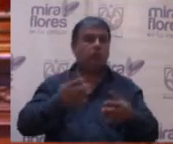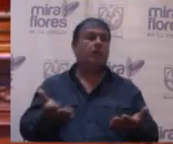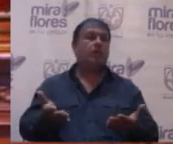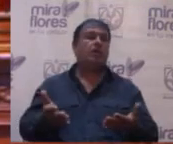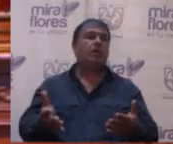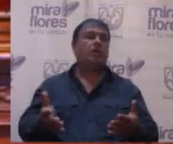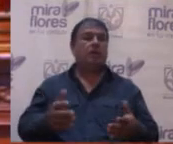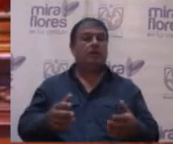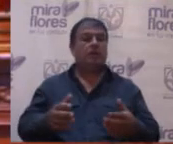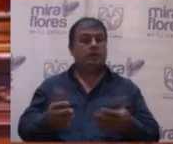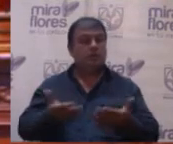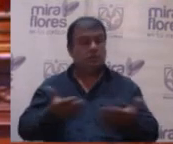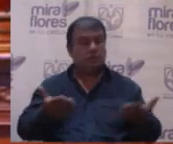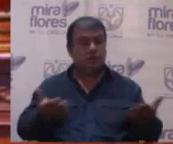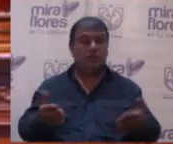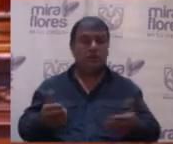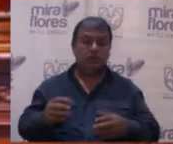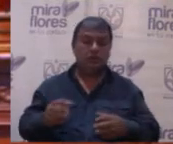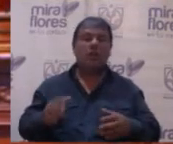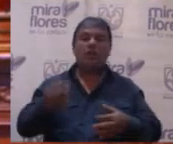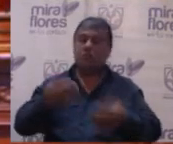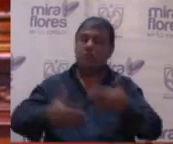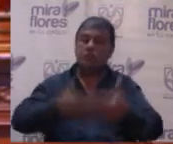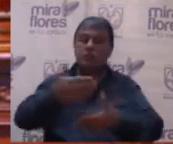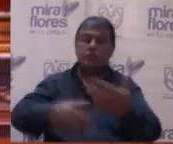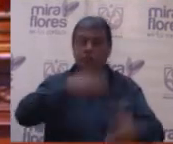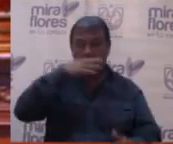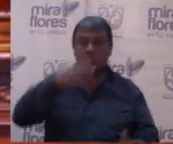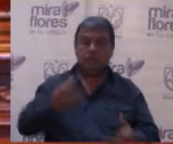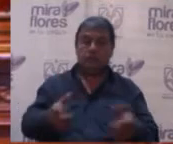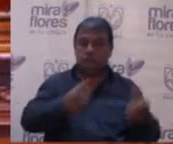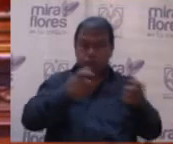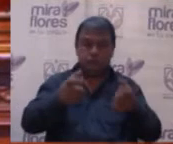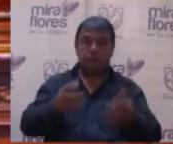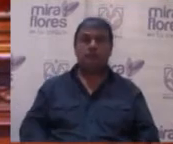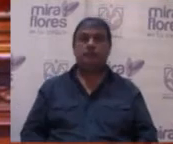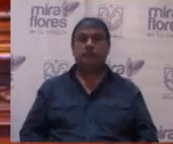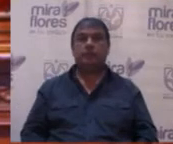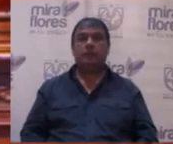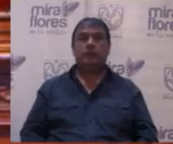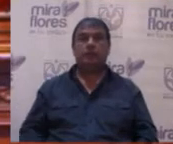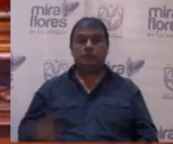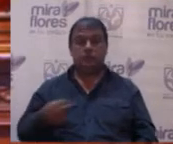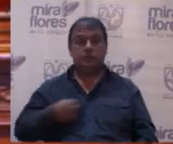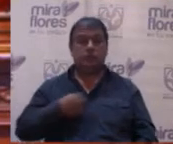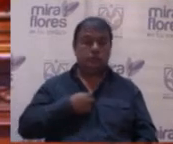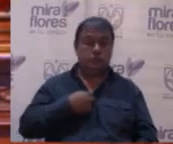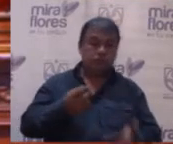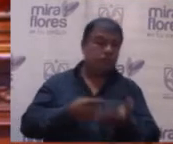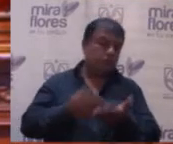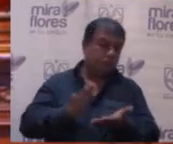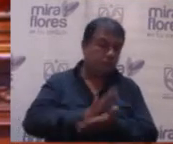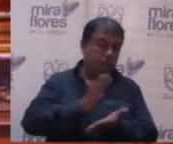están sometidos a procesos de narcotráfico. Y nosotros hicimos una